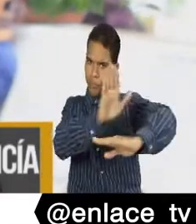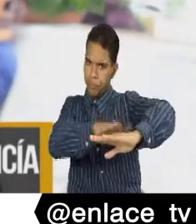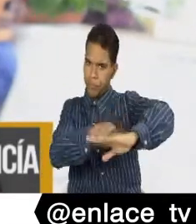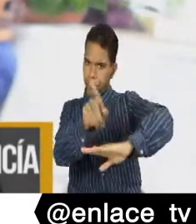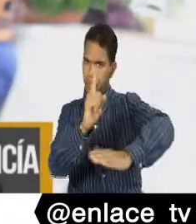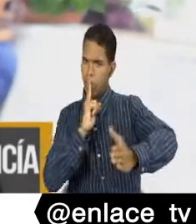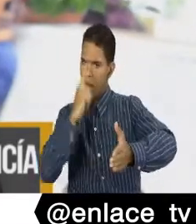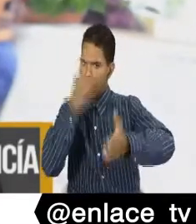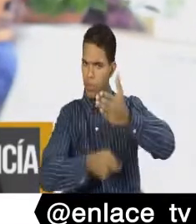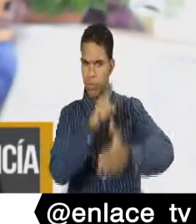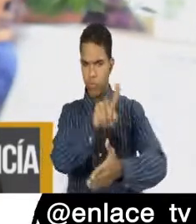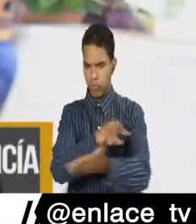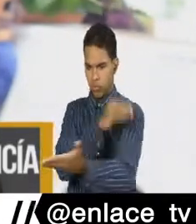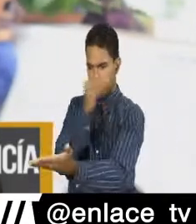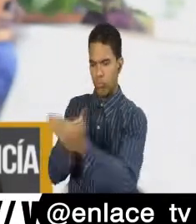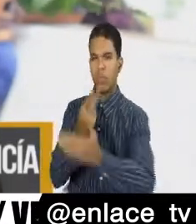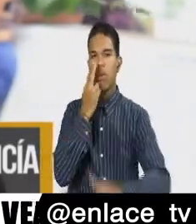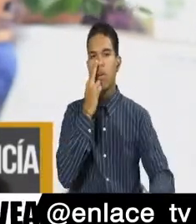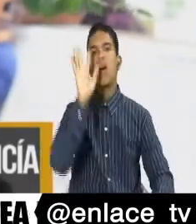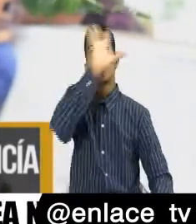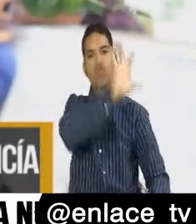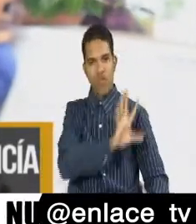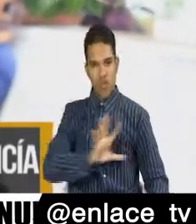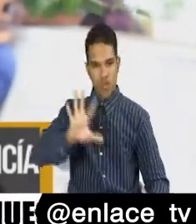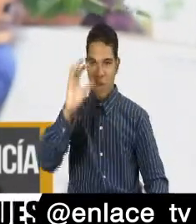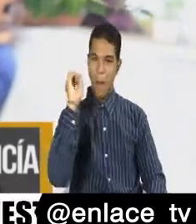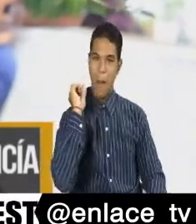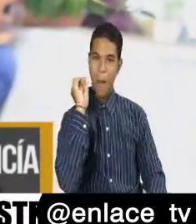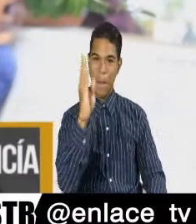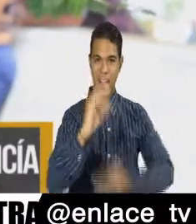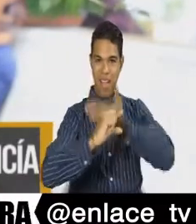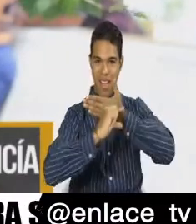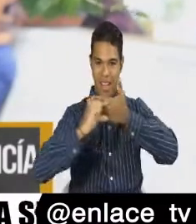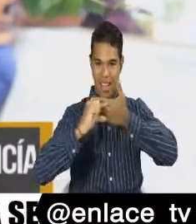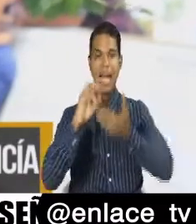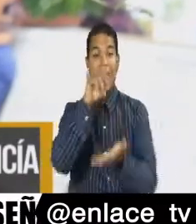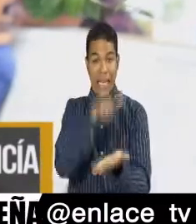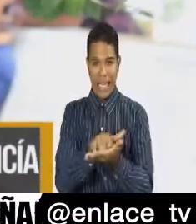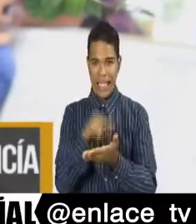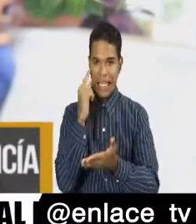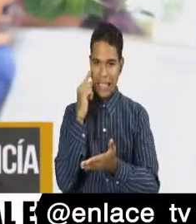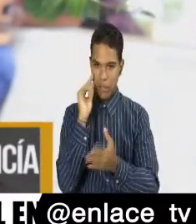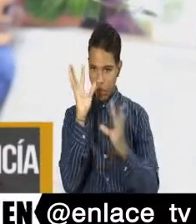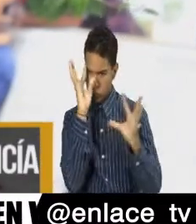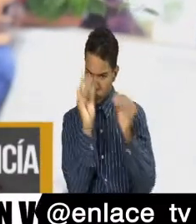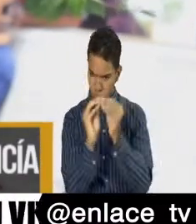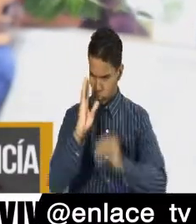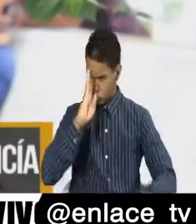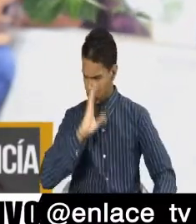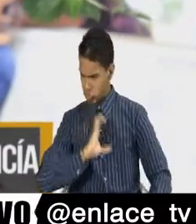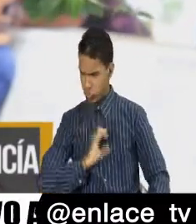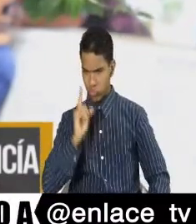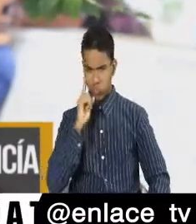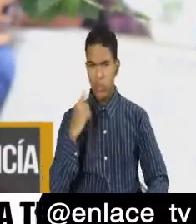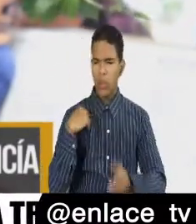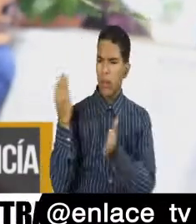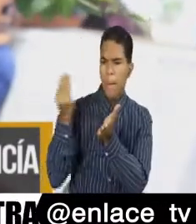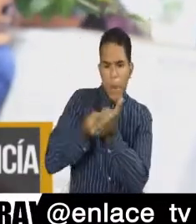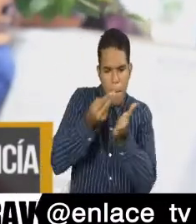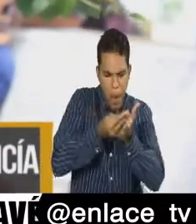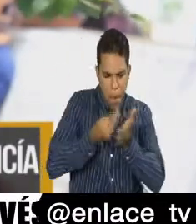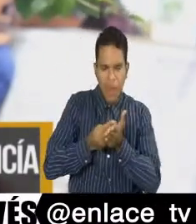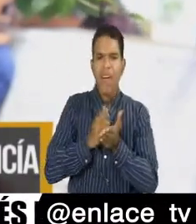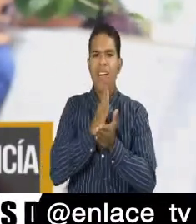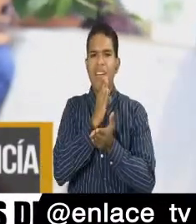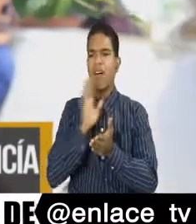a nivel nacional, la que fue creada para esa situación, y obviamente esta función la tendrá el inspector de policía ya una